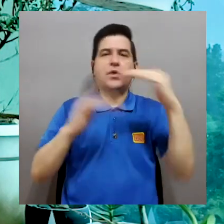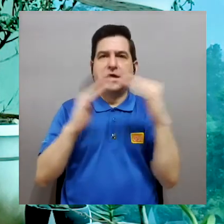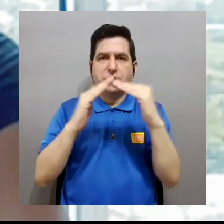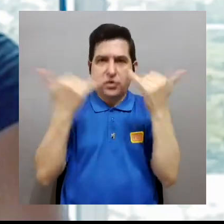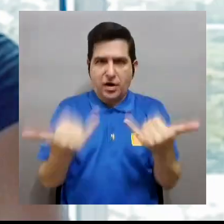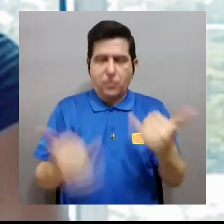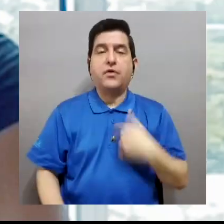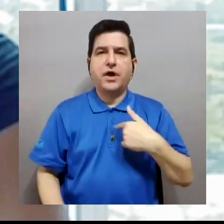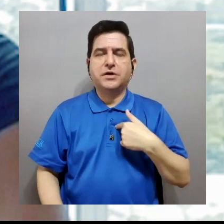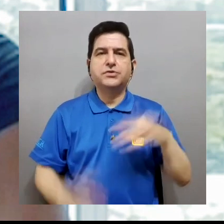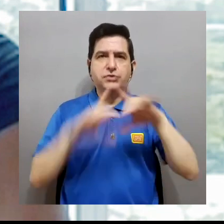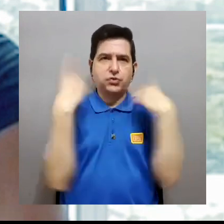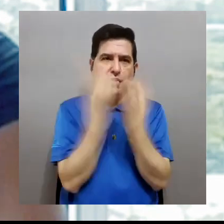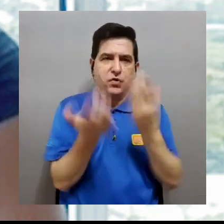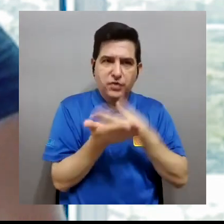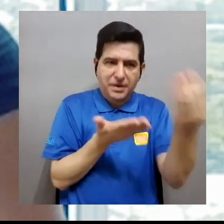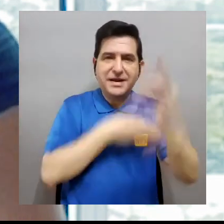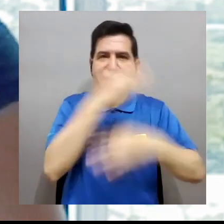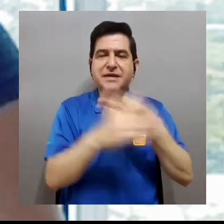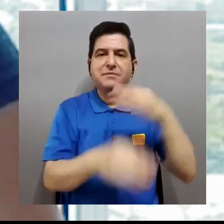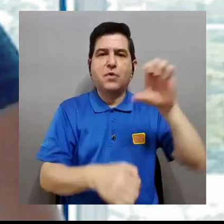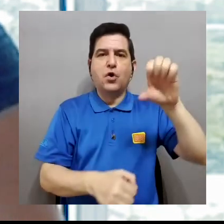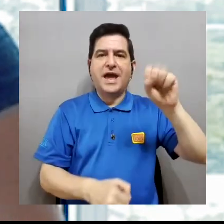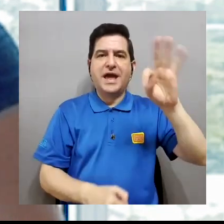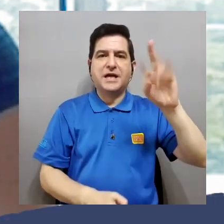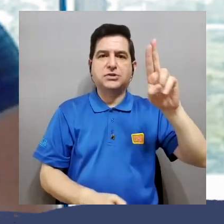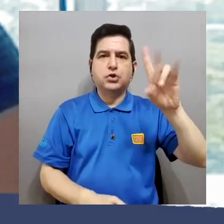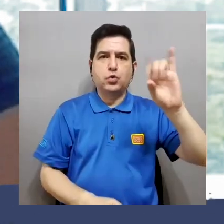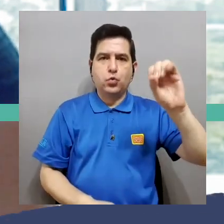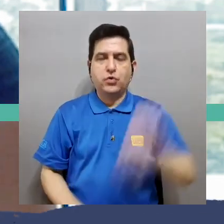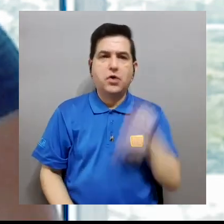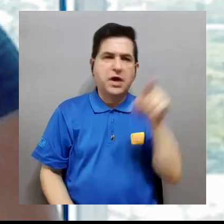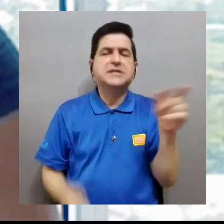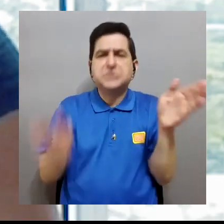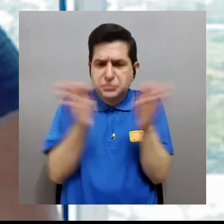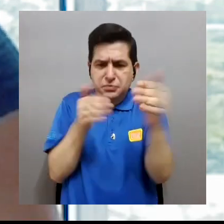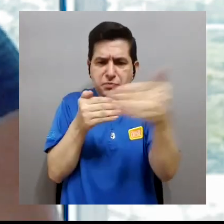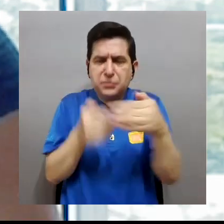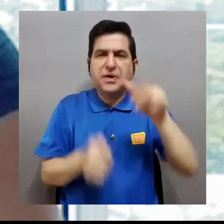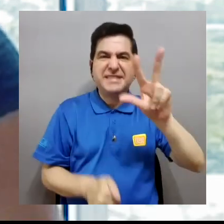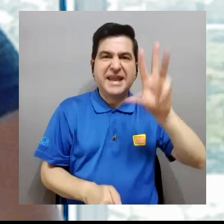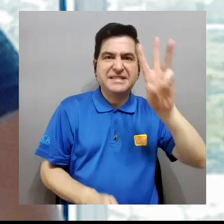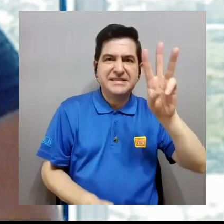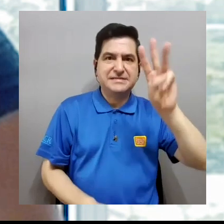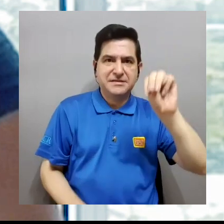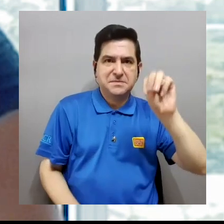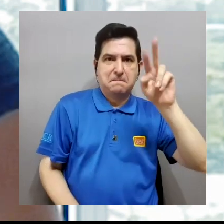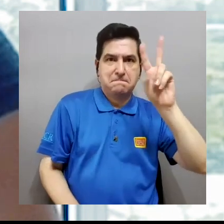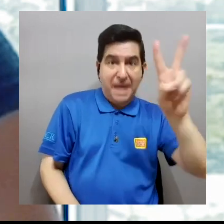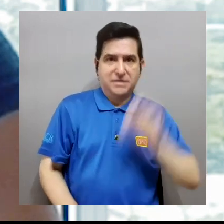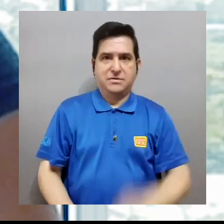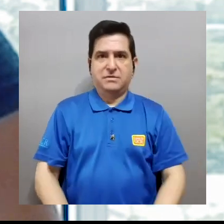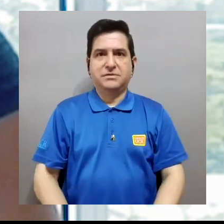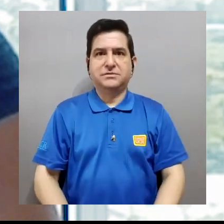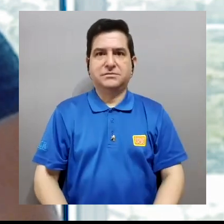momento. Yo compré un apartamento tipo estudio. Es un apartamento pequeño, mide 36 metros